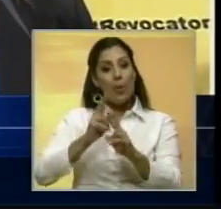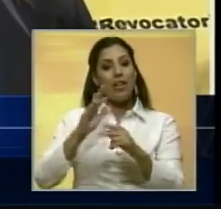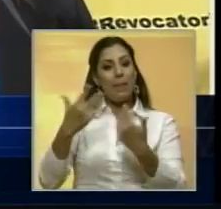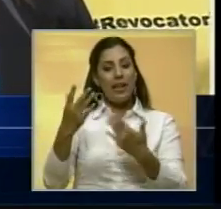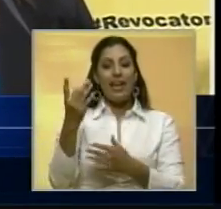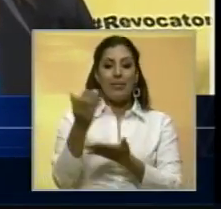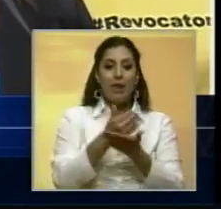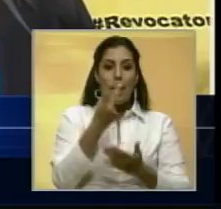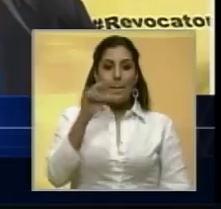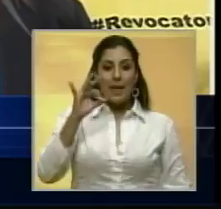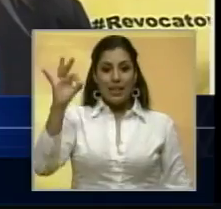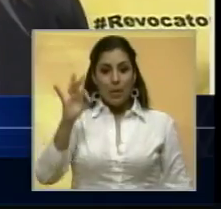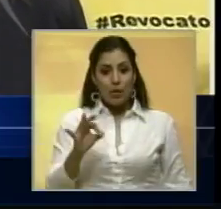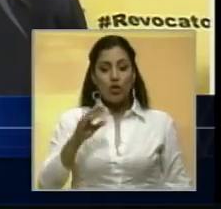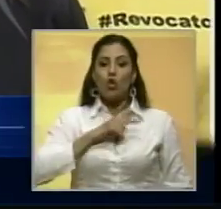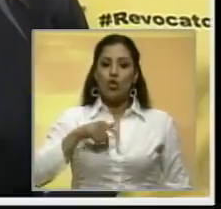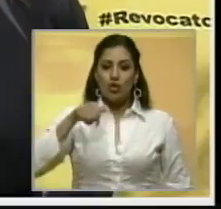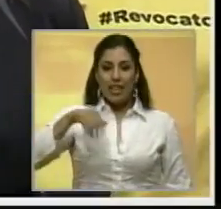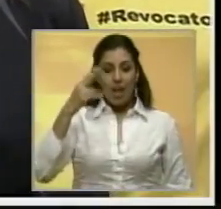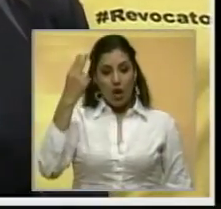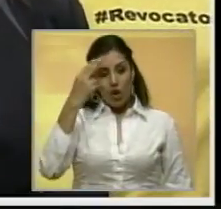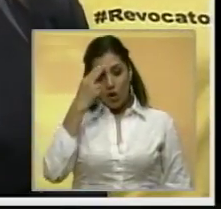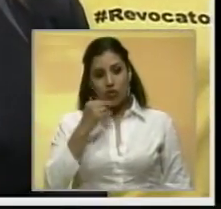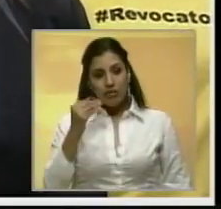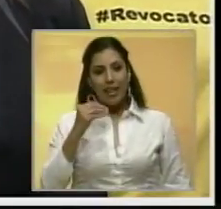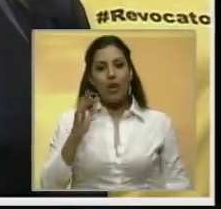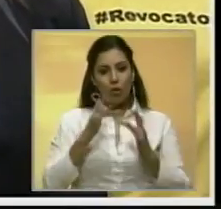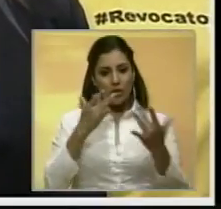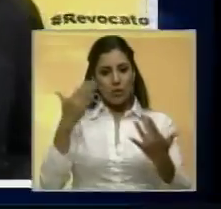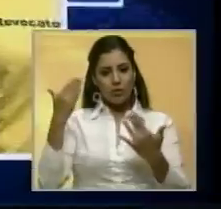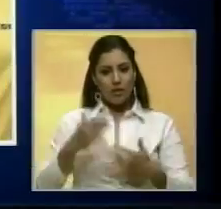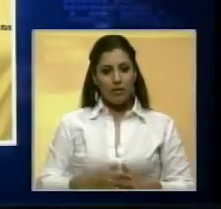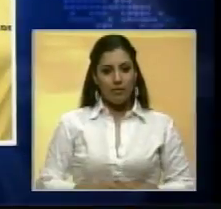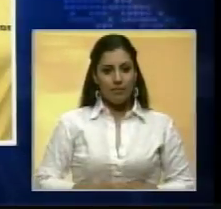recolección del 20%. Nosotros desde Los Teques regresamos al pase a los estudios.